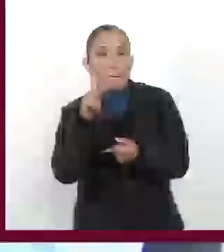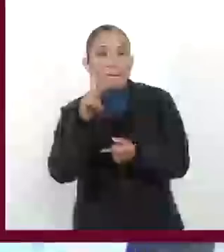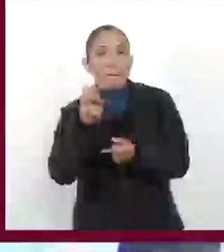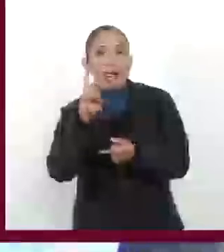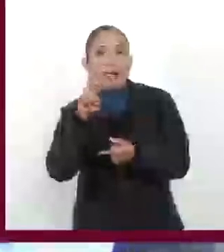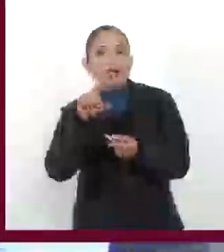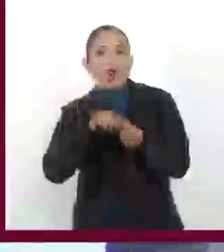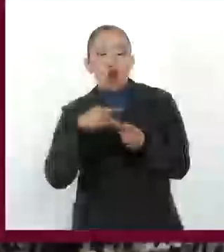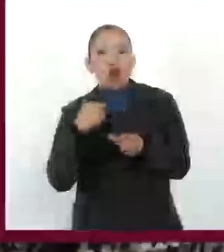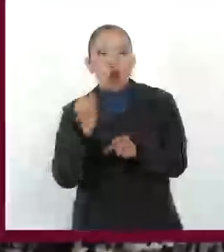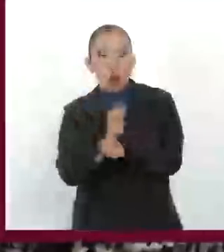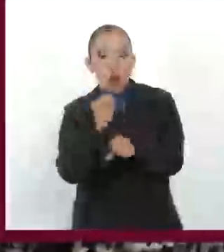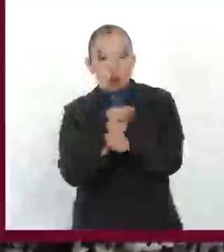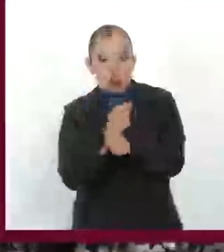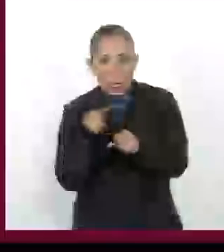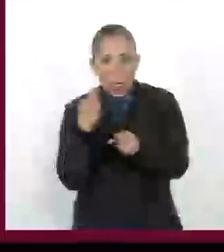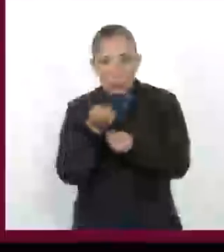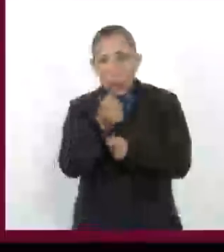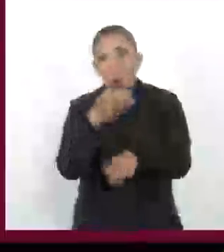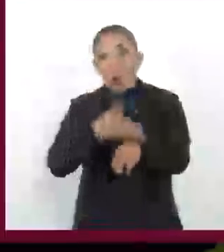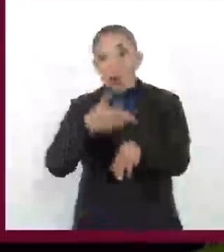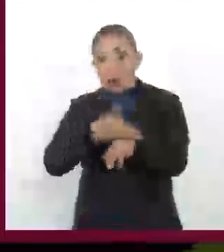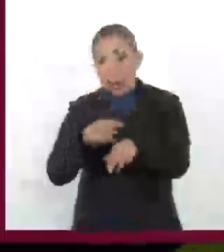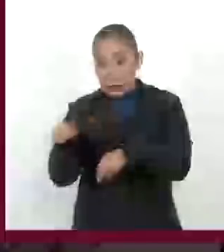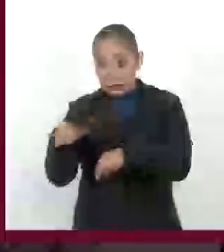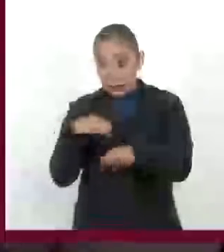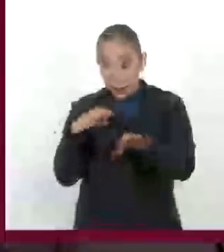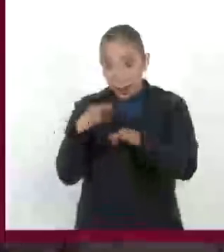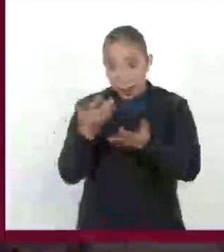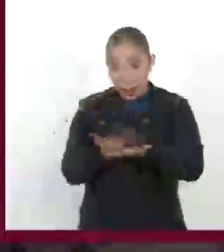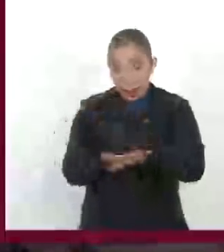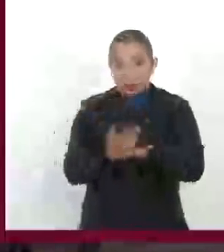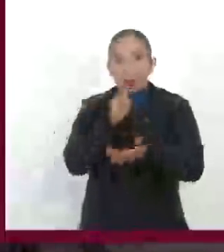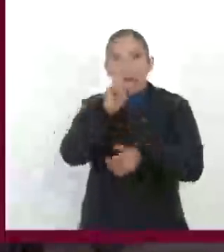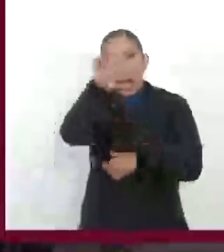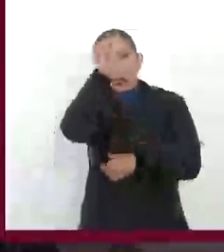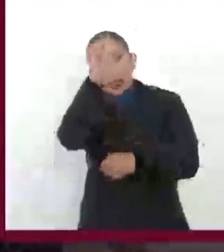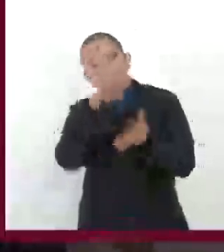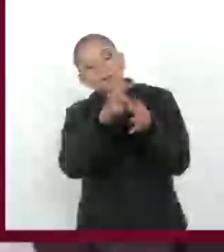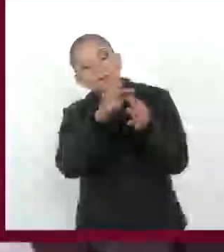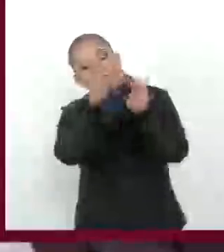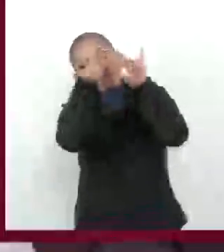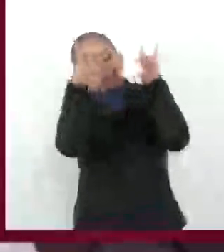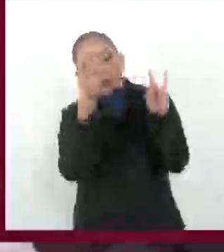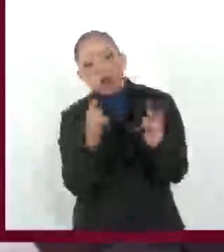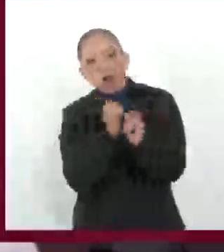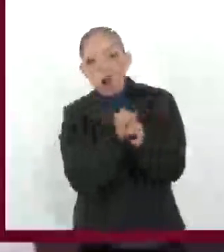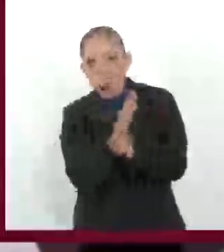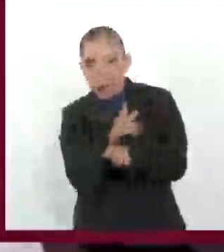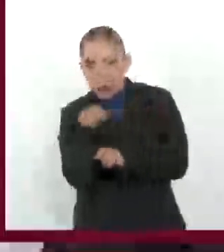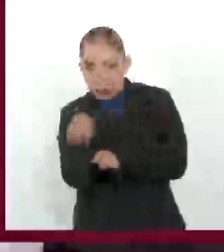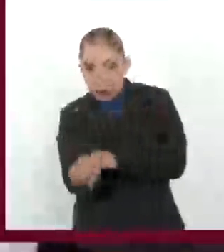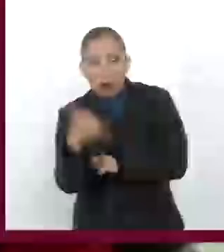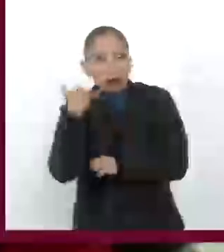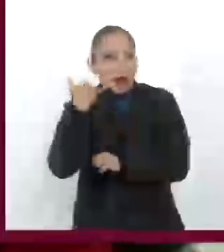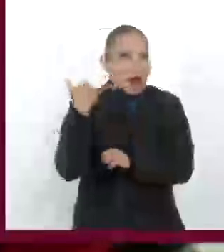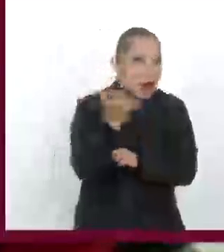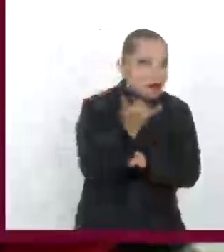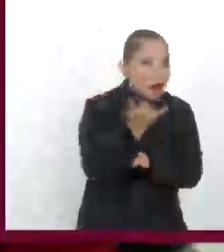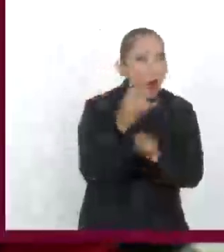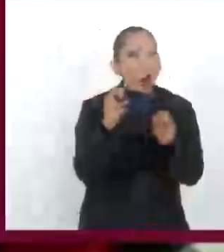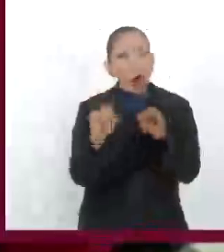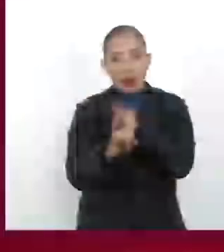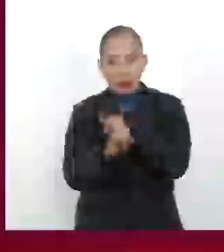agua, predial, tenencia y multas. Asimismo, brindan asesoría en módulos de información, por